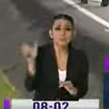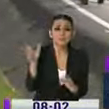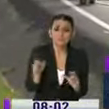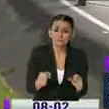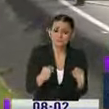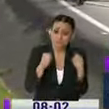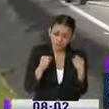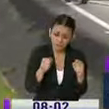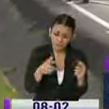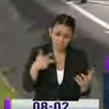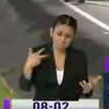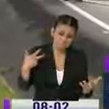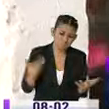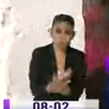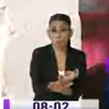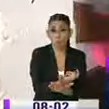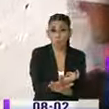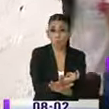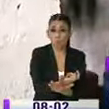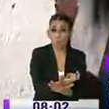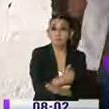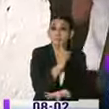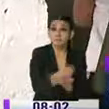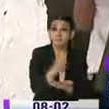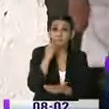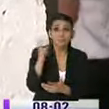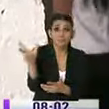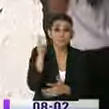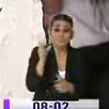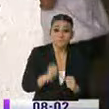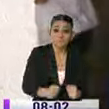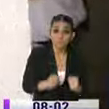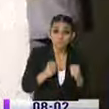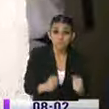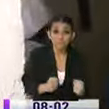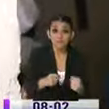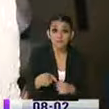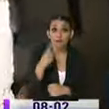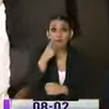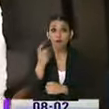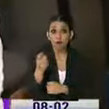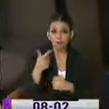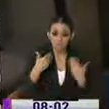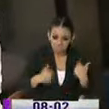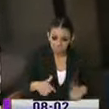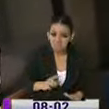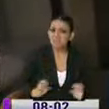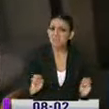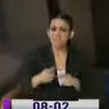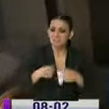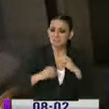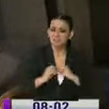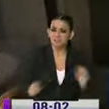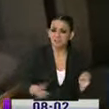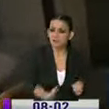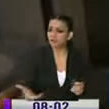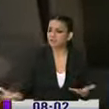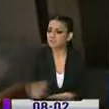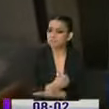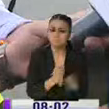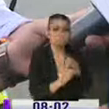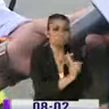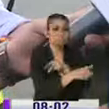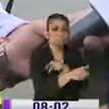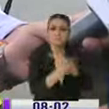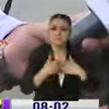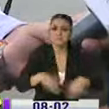solo escucharon un fuerte estruendo. Se escuchó muy durísimo y el señor salió ileso, solo cogió sus cosas y se